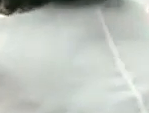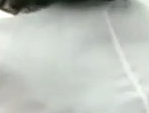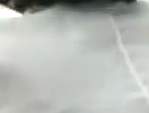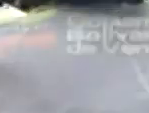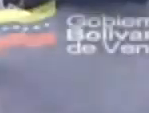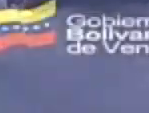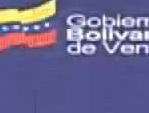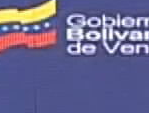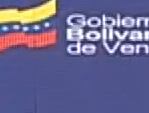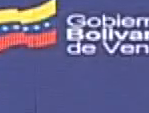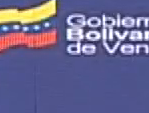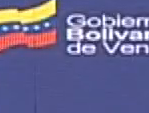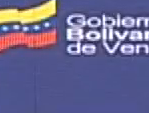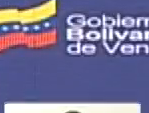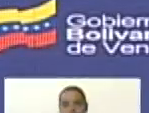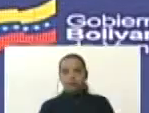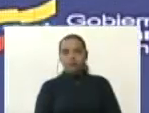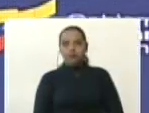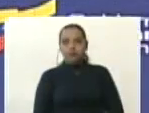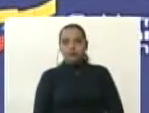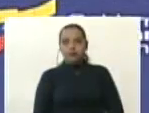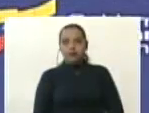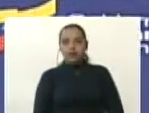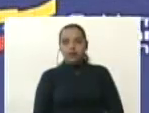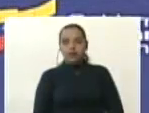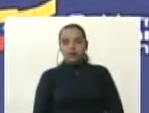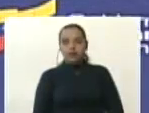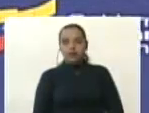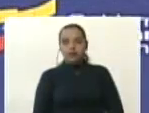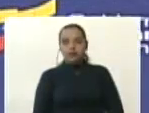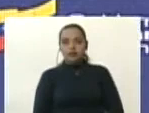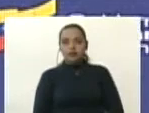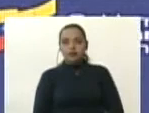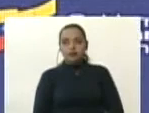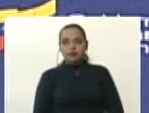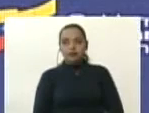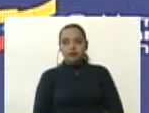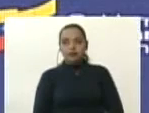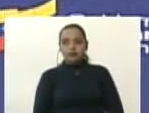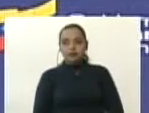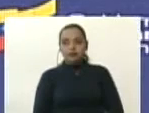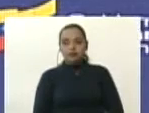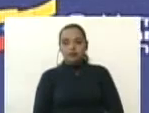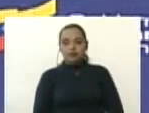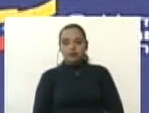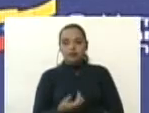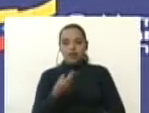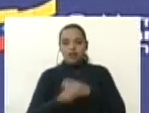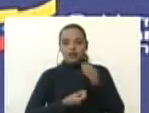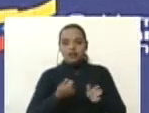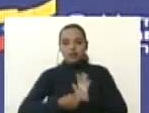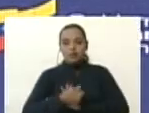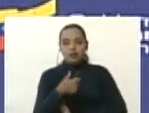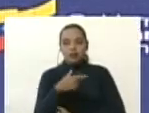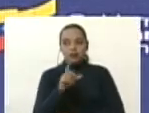ambulatorio del Instituto Venezolano de los Seguros Sociales. Bueno, haciendo más con menos,